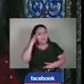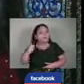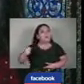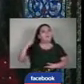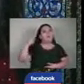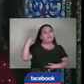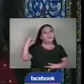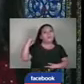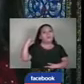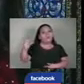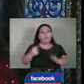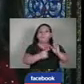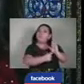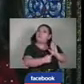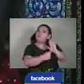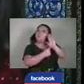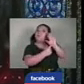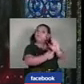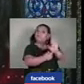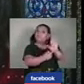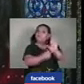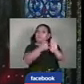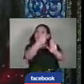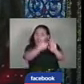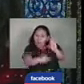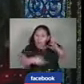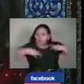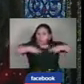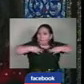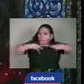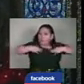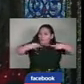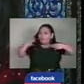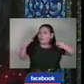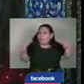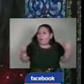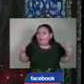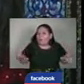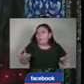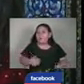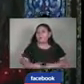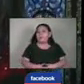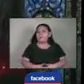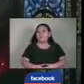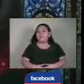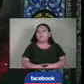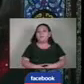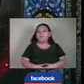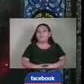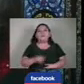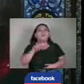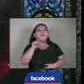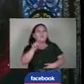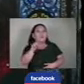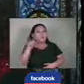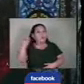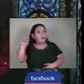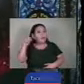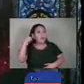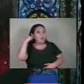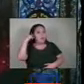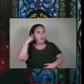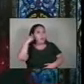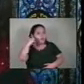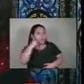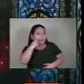enseñar cómo, digamos, estos vestidos son bastante importantes en Palestina por el hecho de que